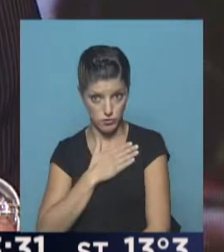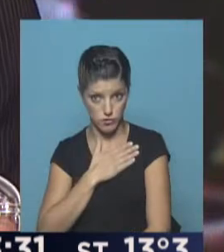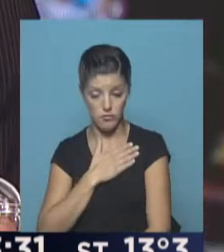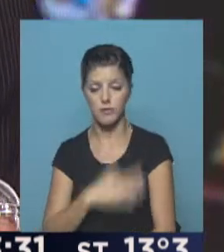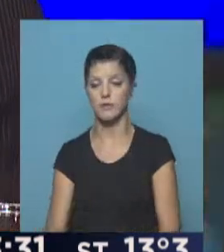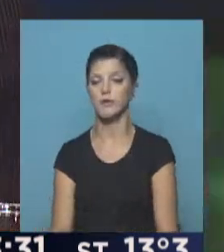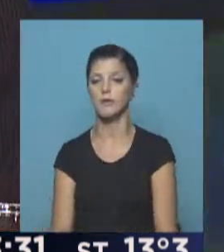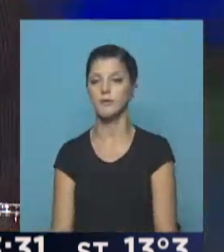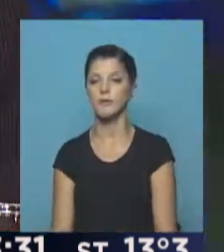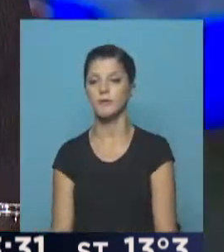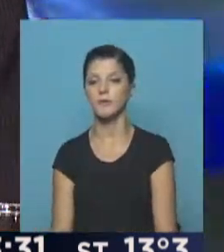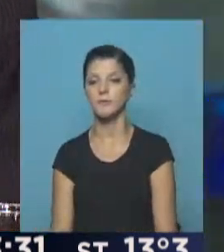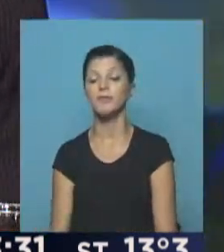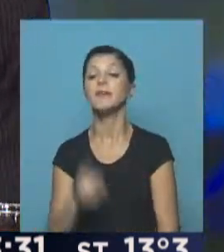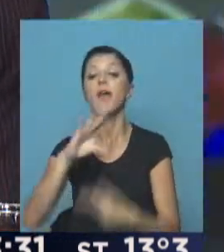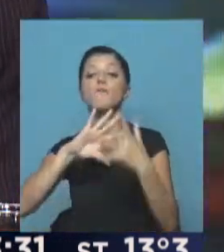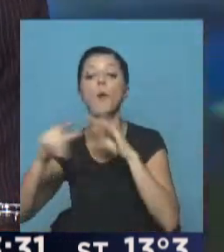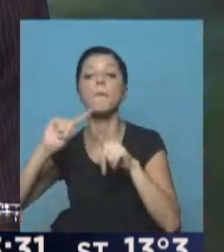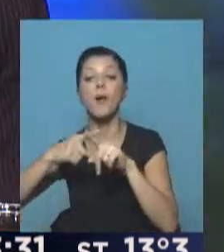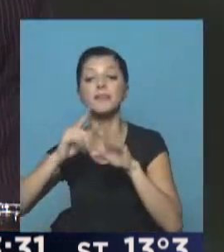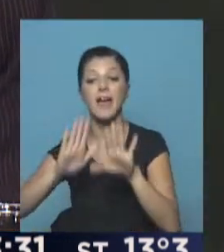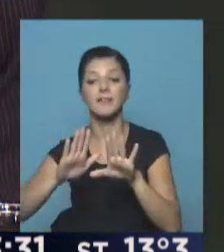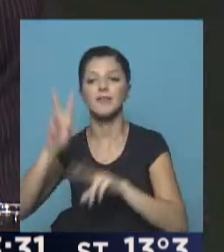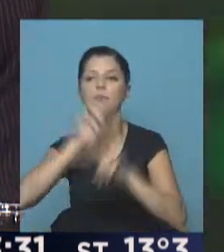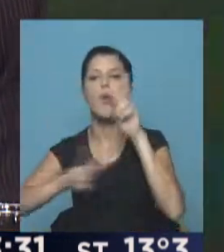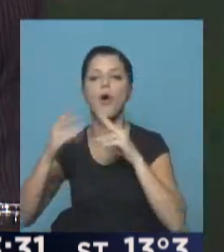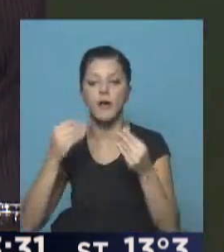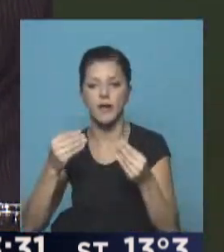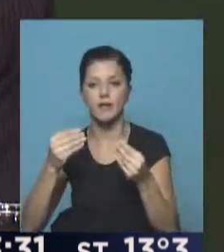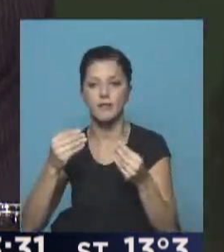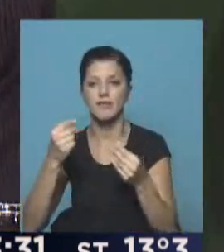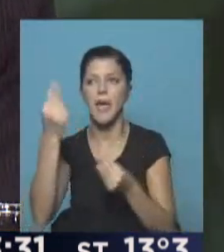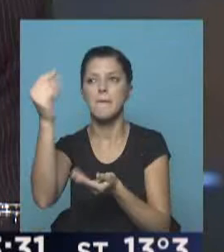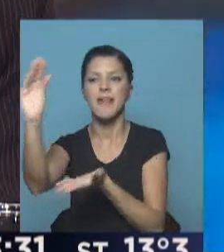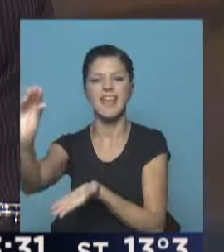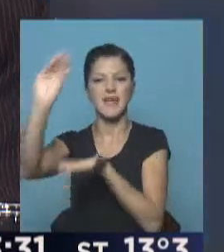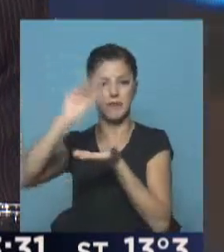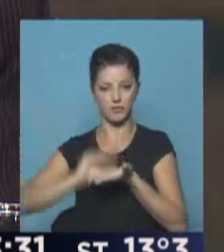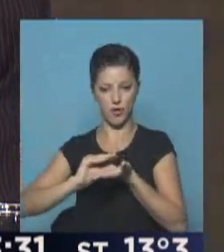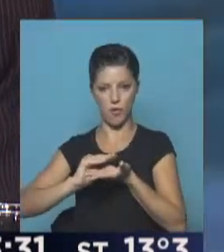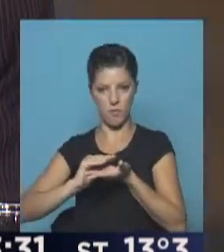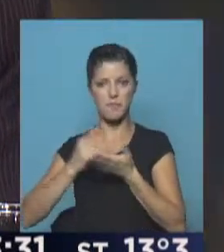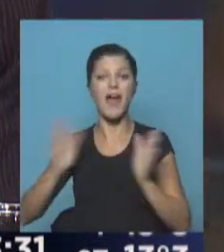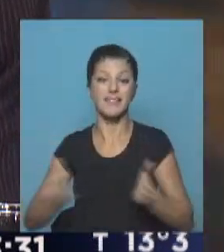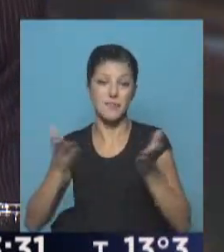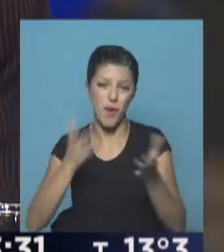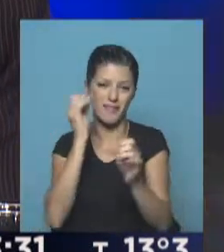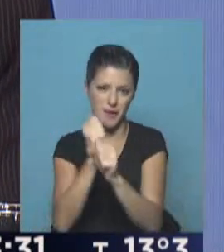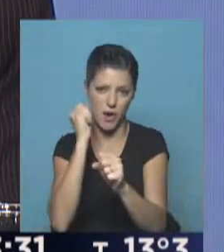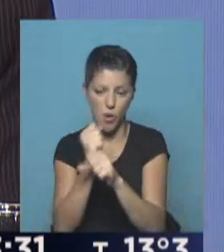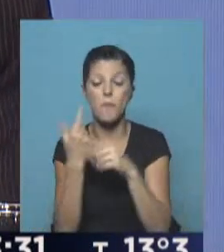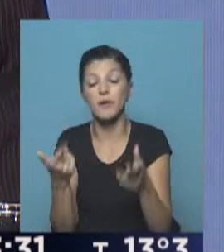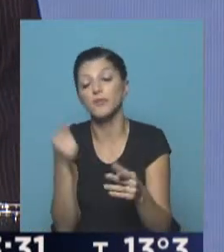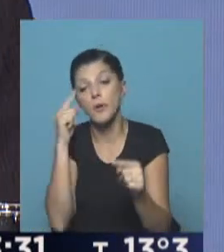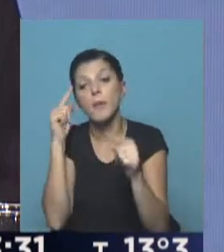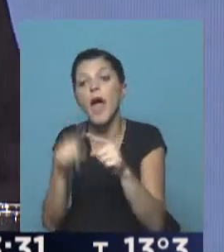esta política lo que se planteó justamente es atraer inversiones, es decir, crear crear empleo. Claro. Por eso es una apuesta y hay que